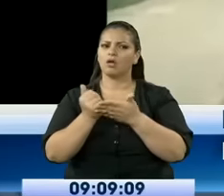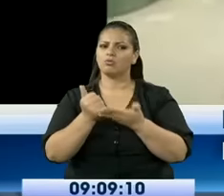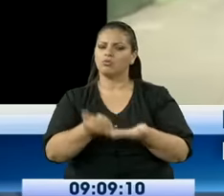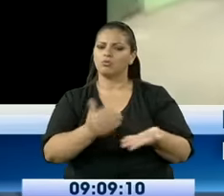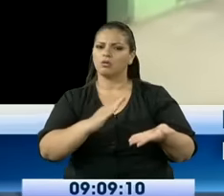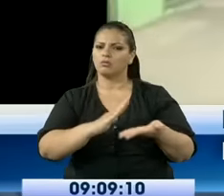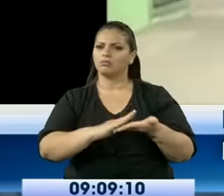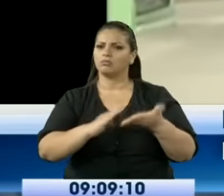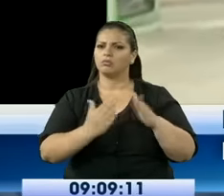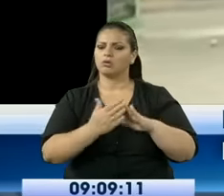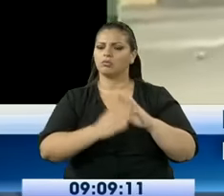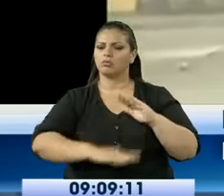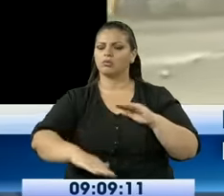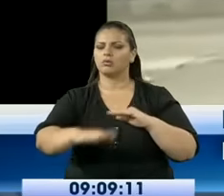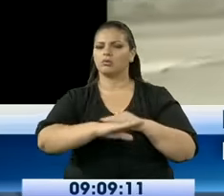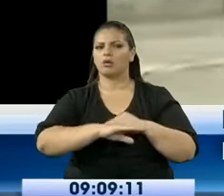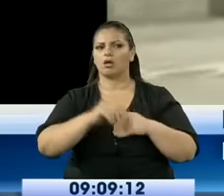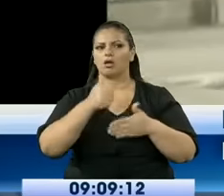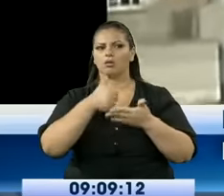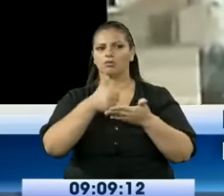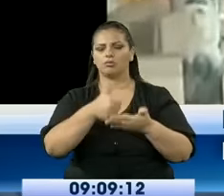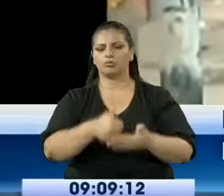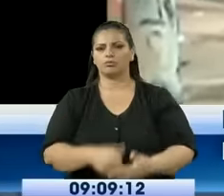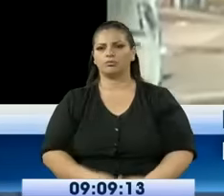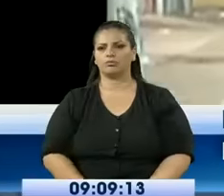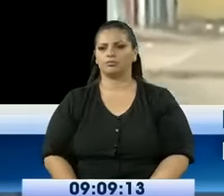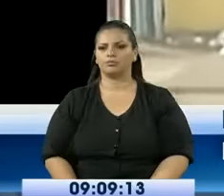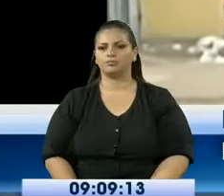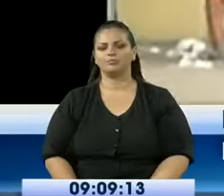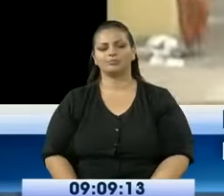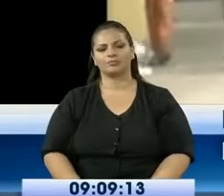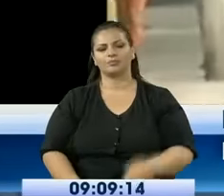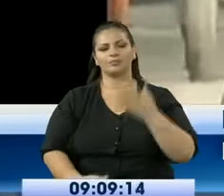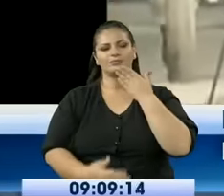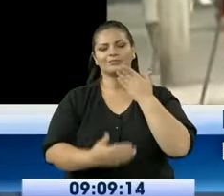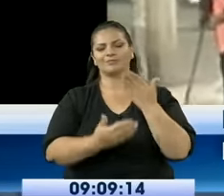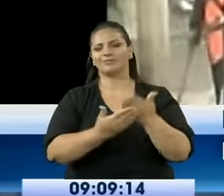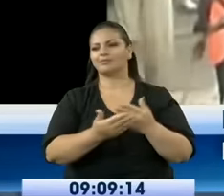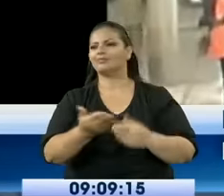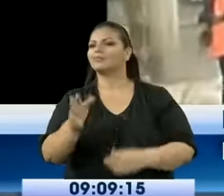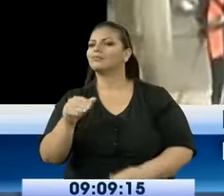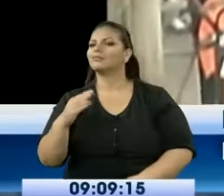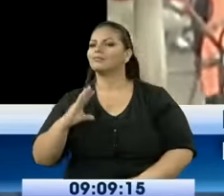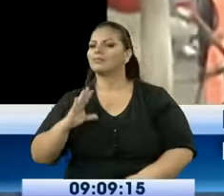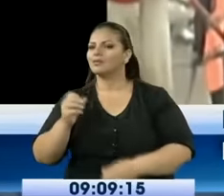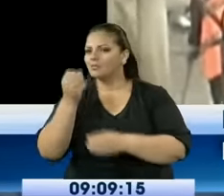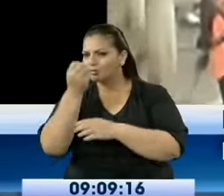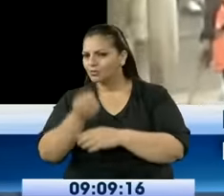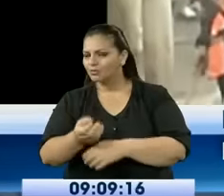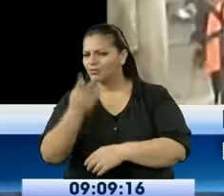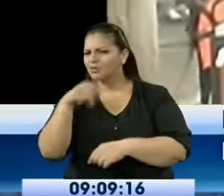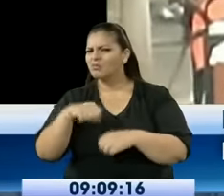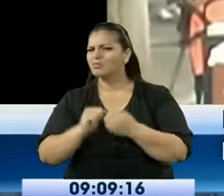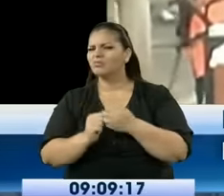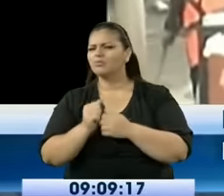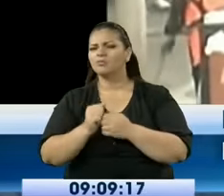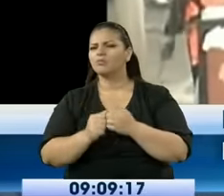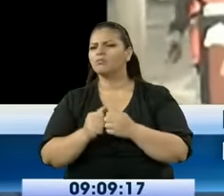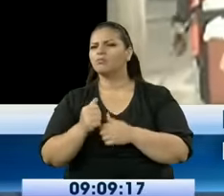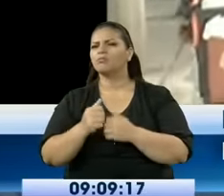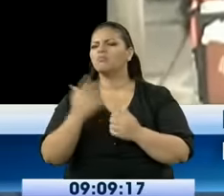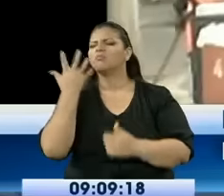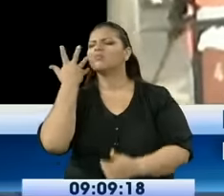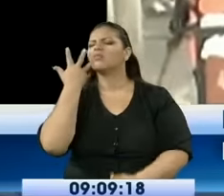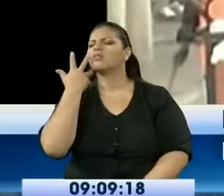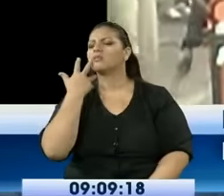los habitantes del sector. Mi señora, buenos días. Sí, bueno. ¿Desde hace qué tiempo se registra este problema? De mucho tiempo, oiga, y